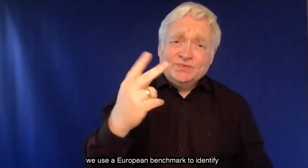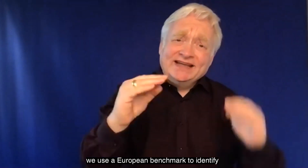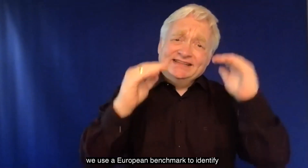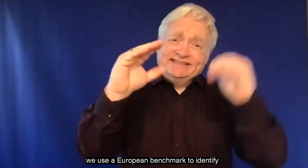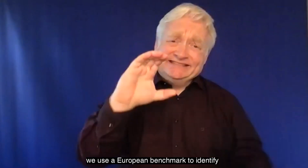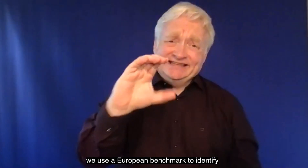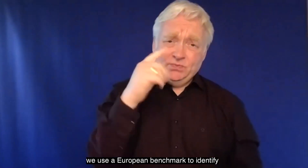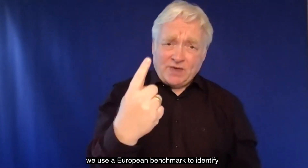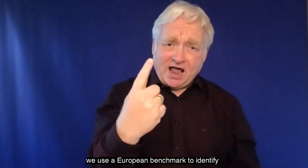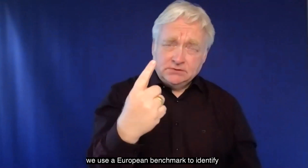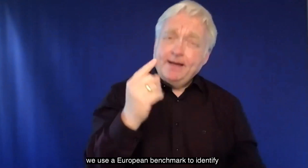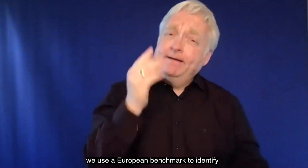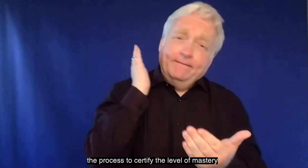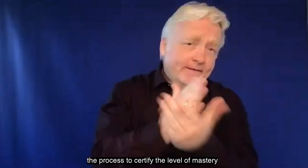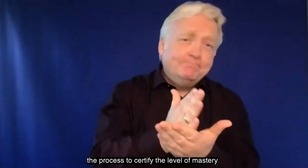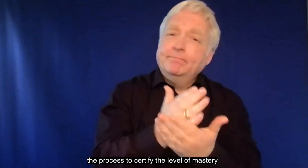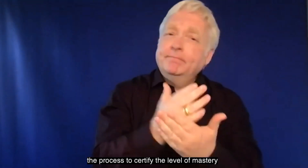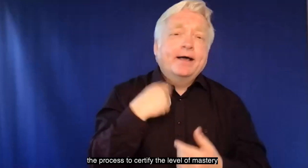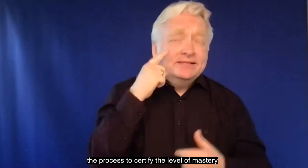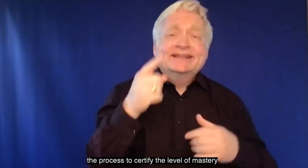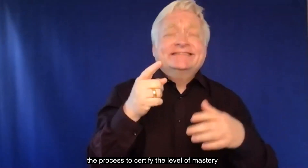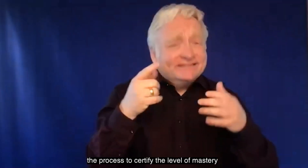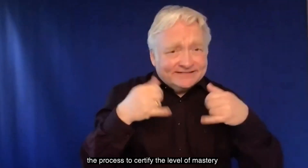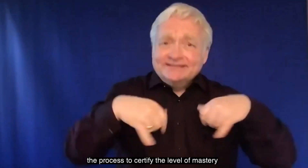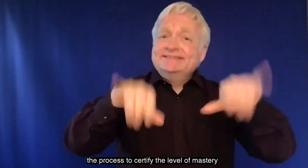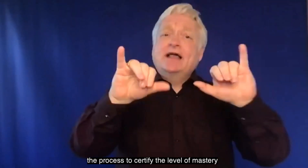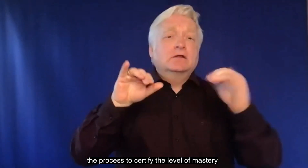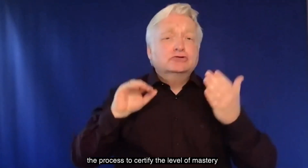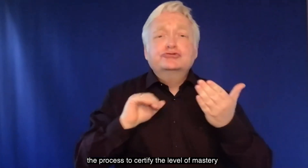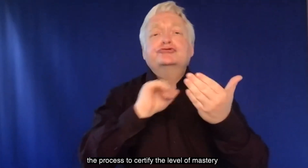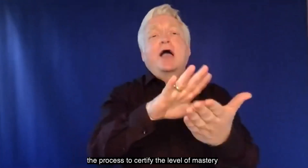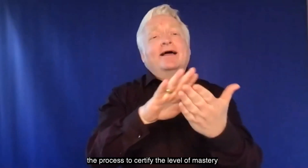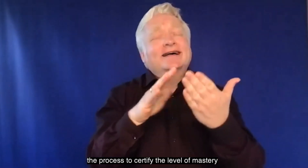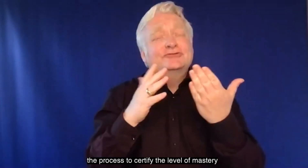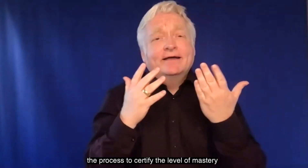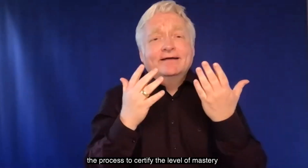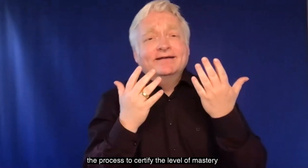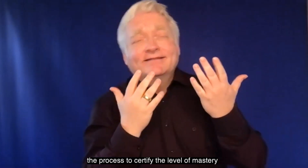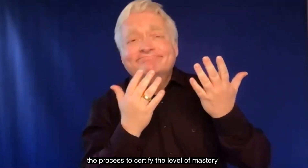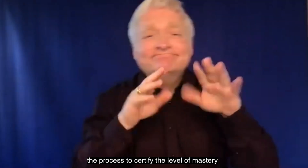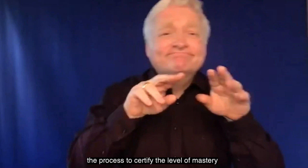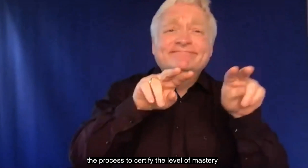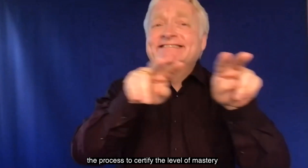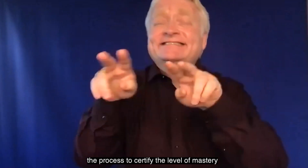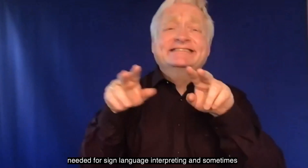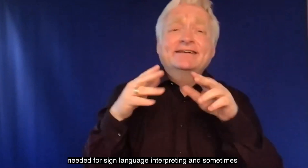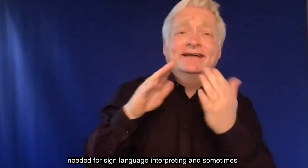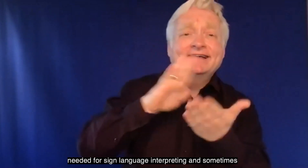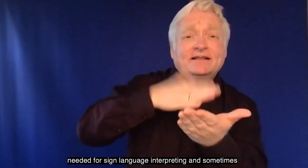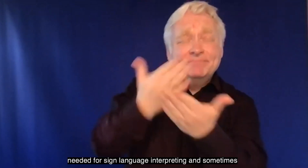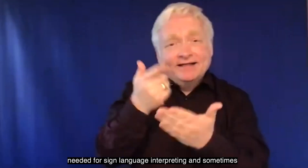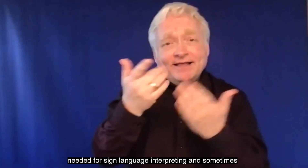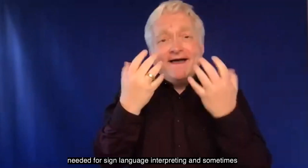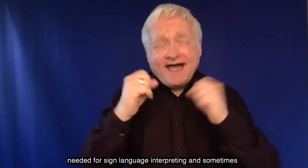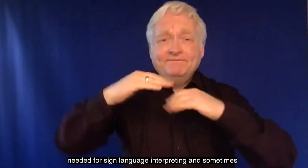hora de llegar a ese nivel de destreza. Lo cual, con lo que nos encontramos muchas veces también es que